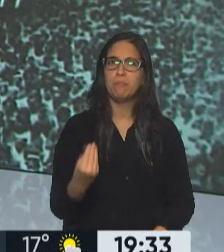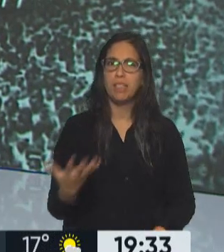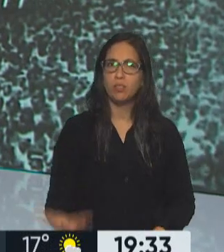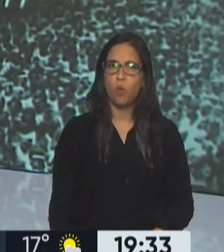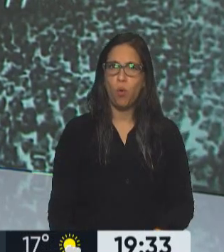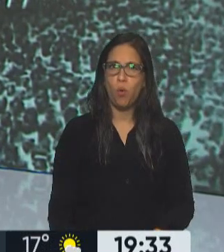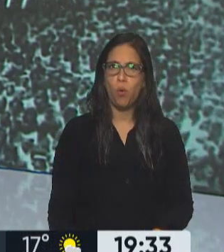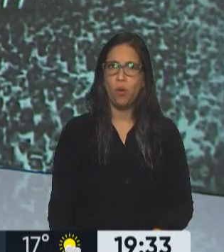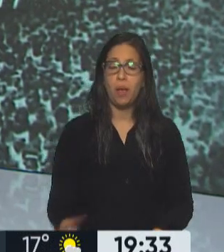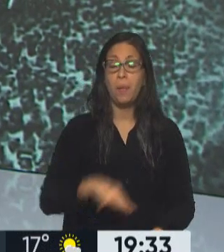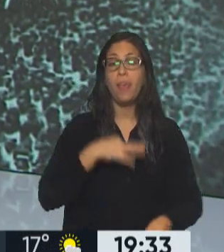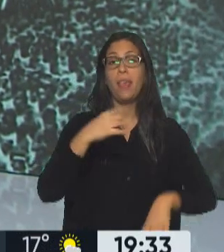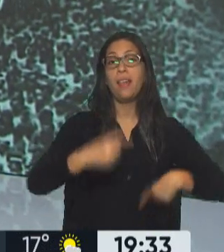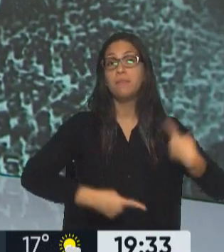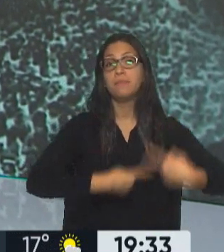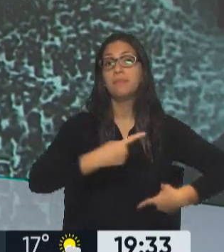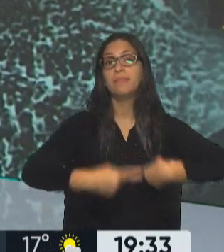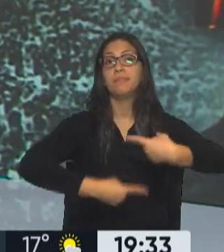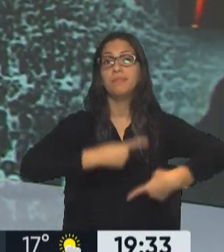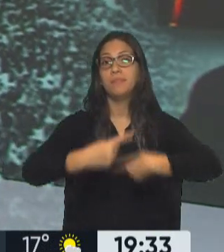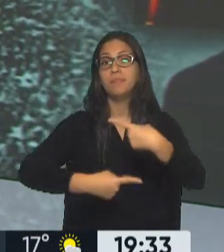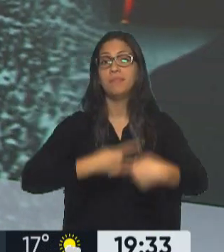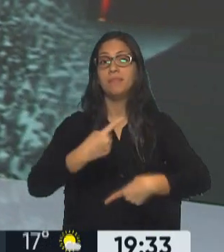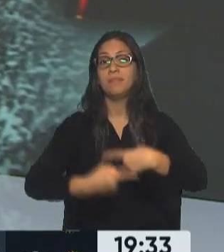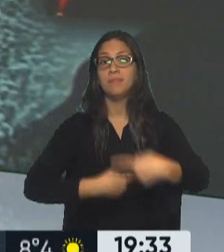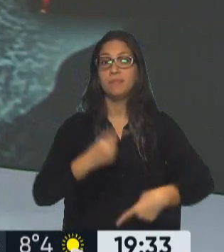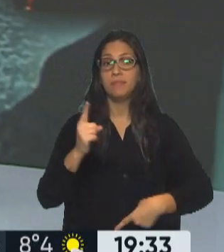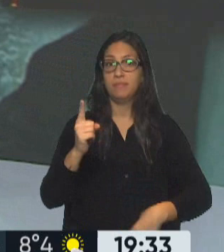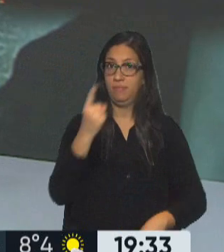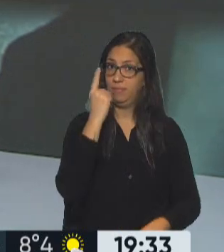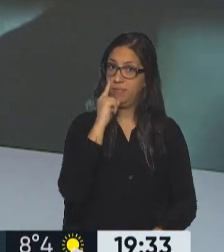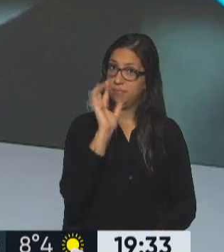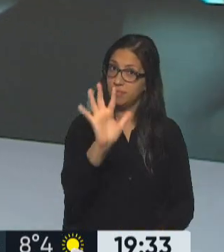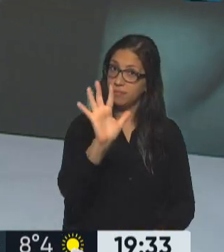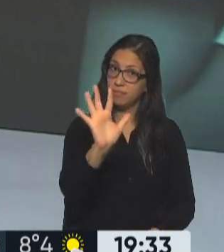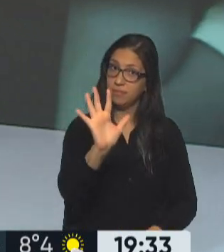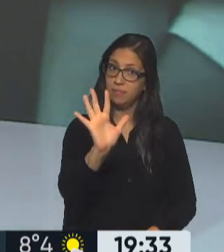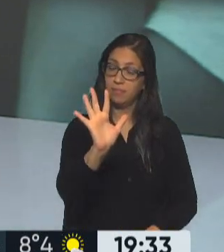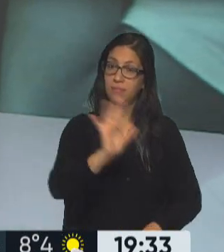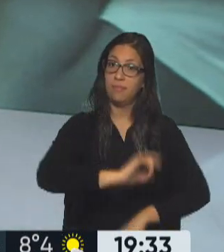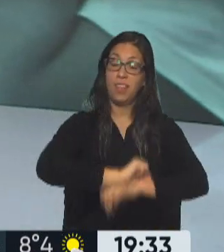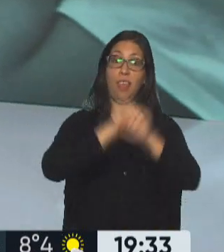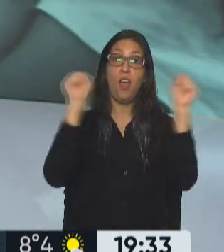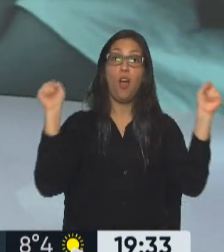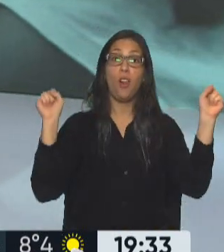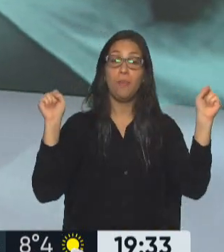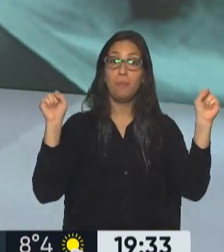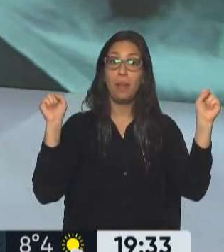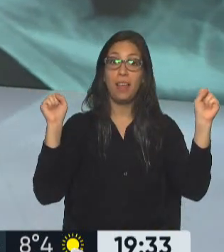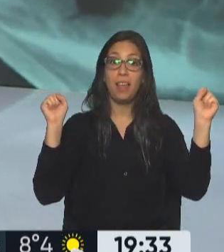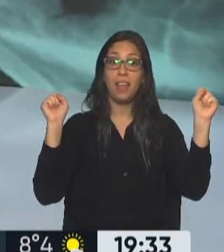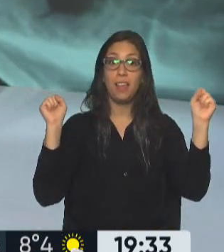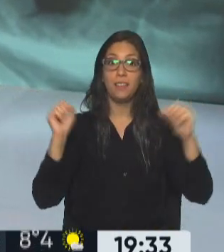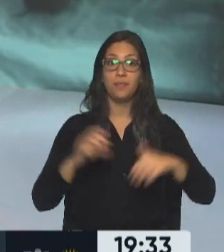vida va, y la vida va, y la vida va. Atenti. Y de pronto,